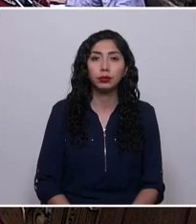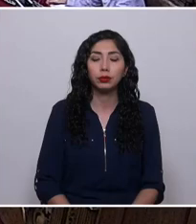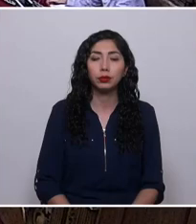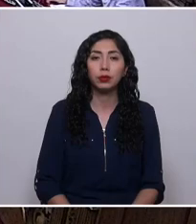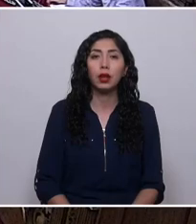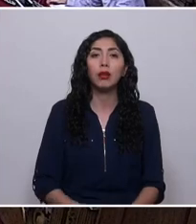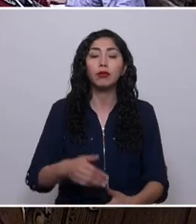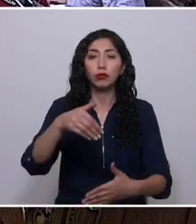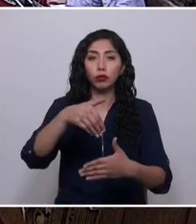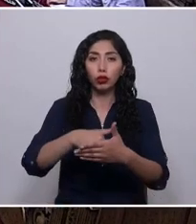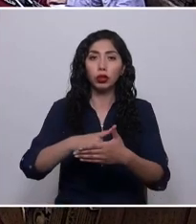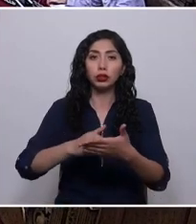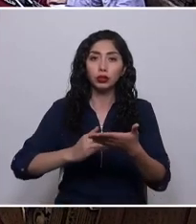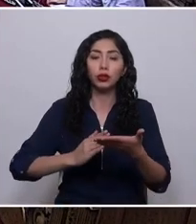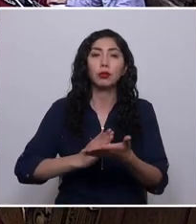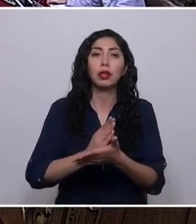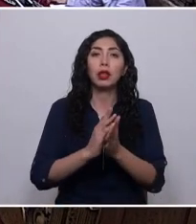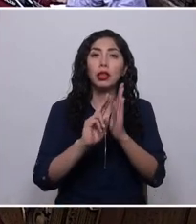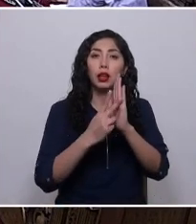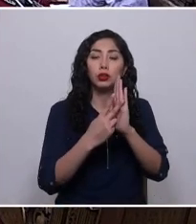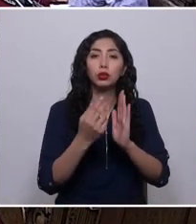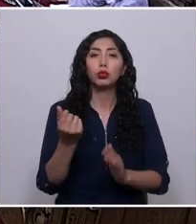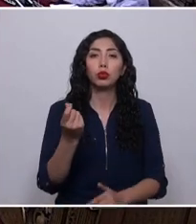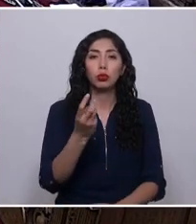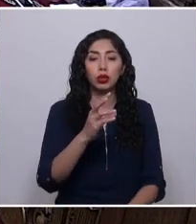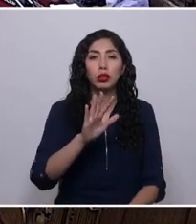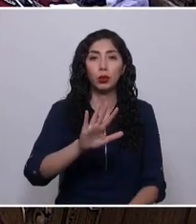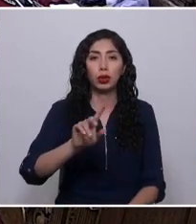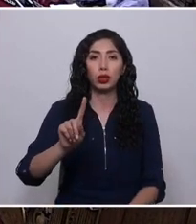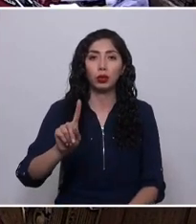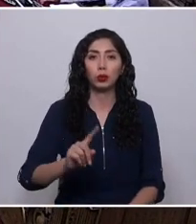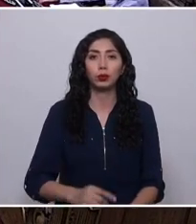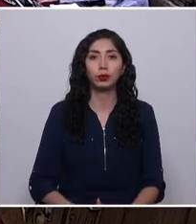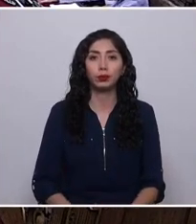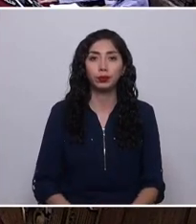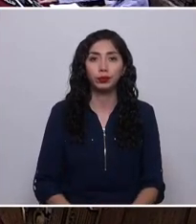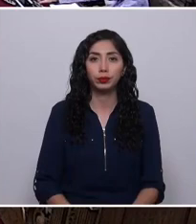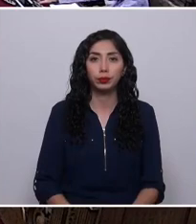En votación, la indicación número 51.